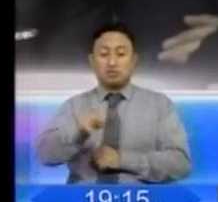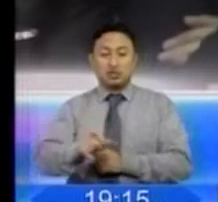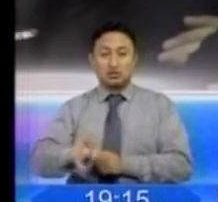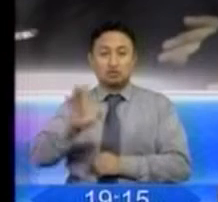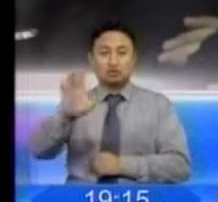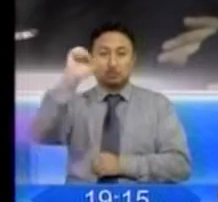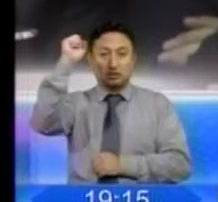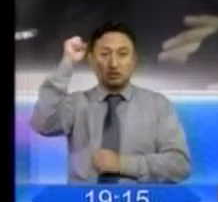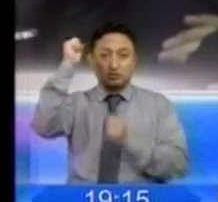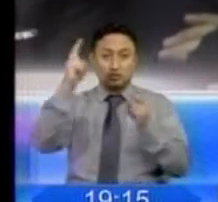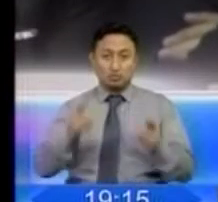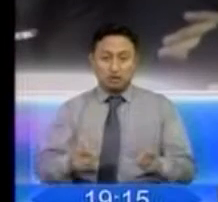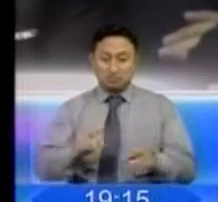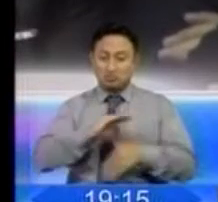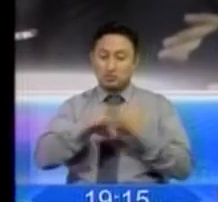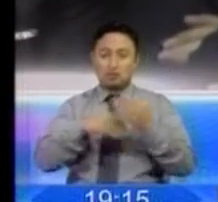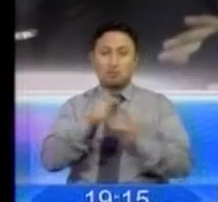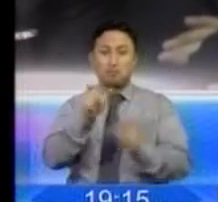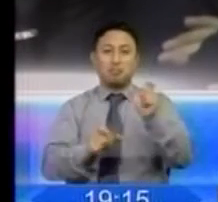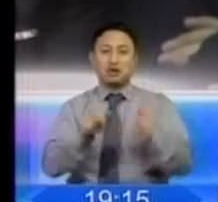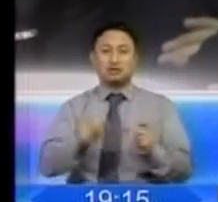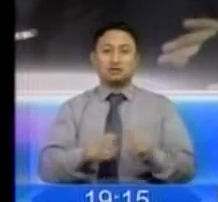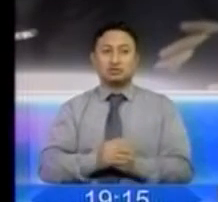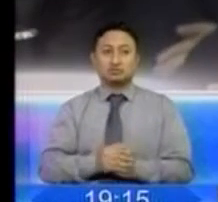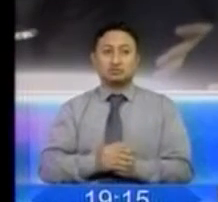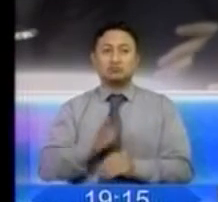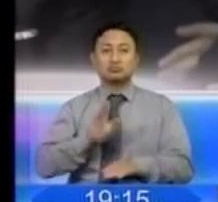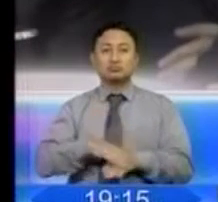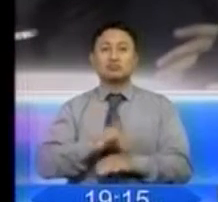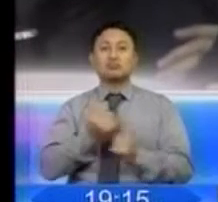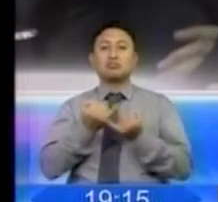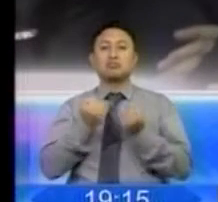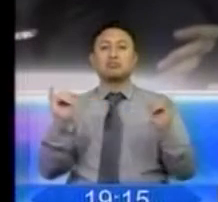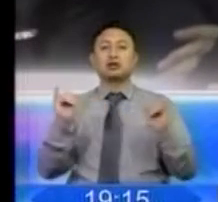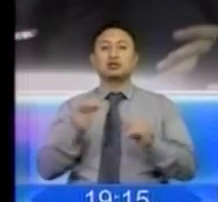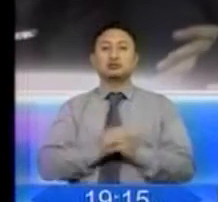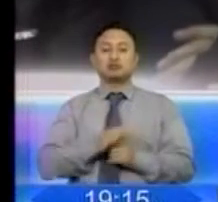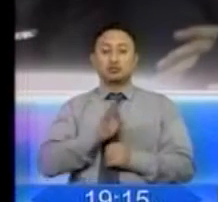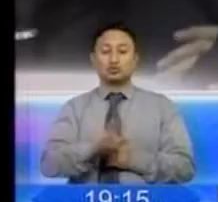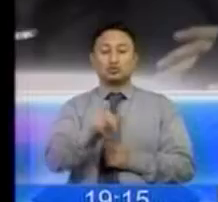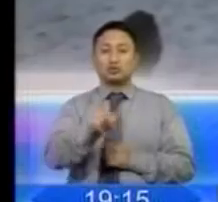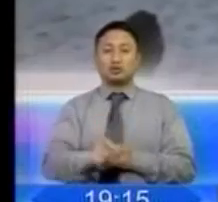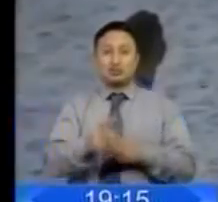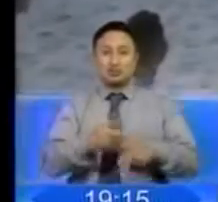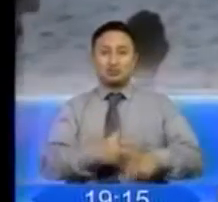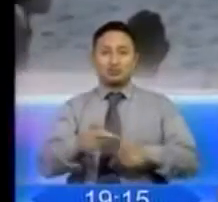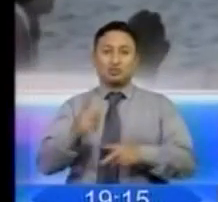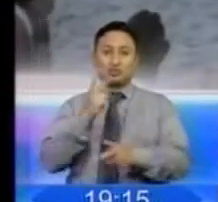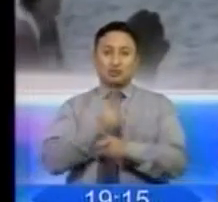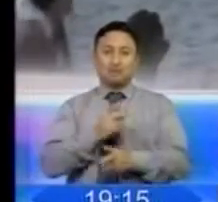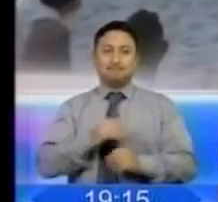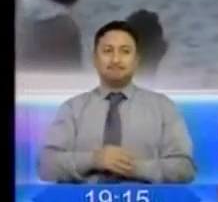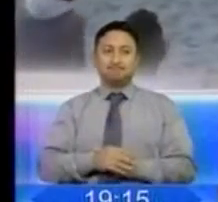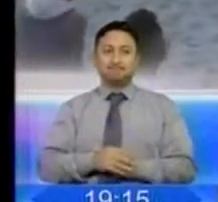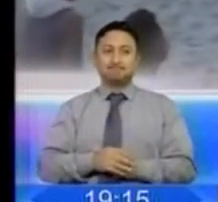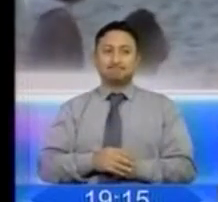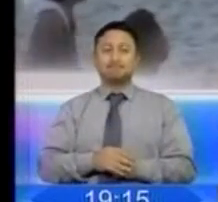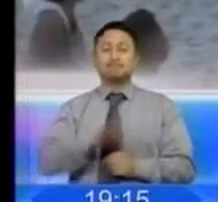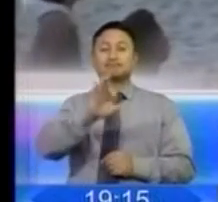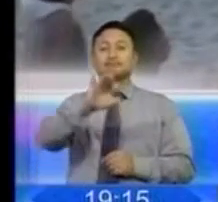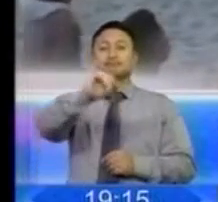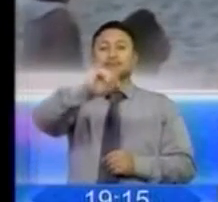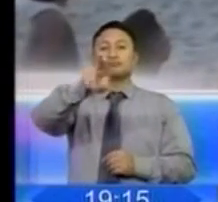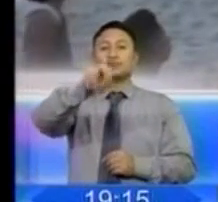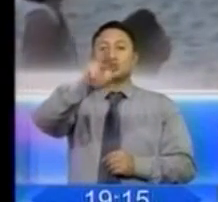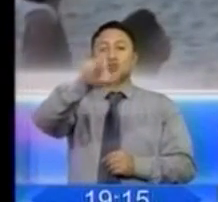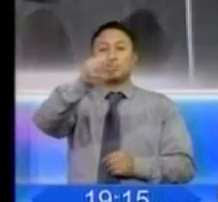humanos de todos los migrantes con independencia de su condición migratoria. Esto mientras en Tijuana, México,